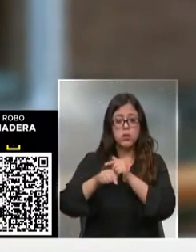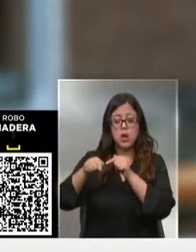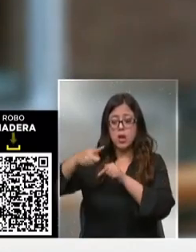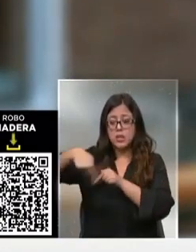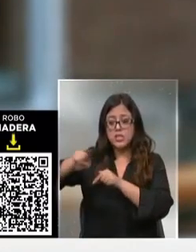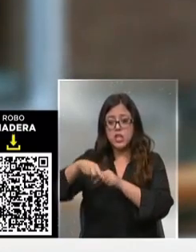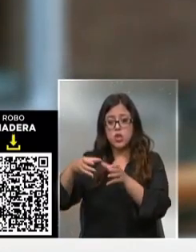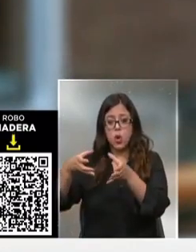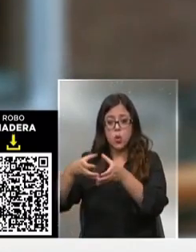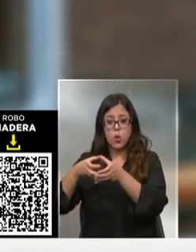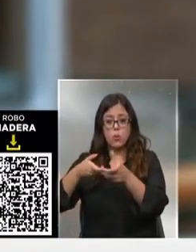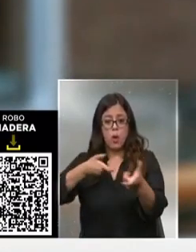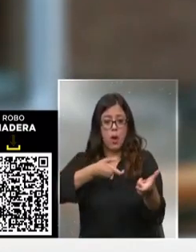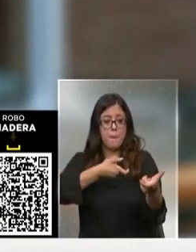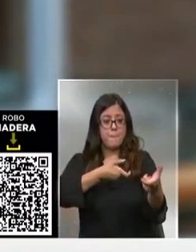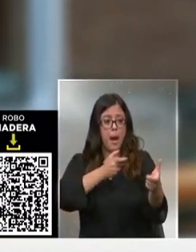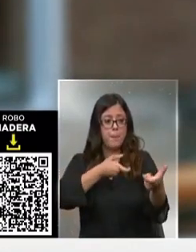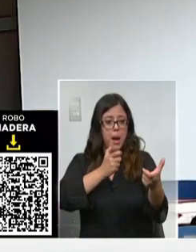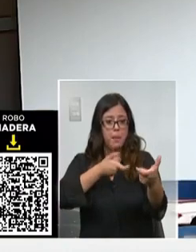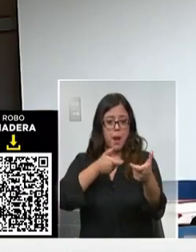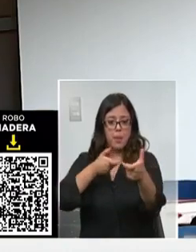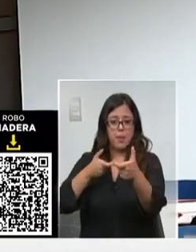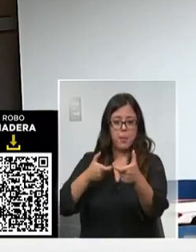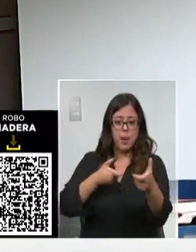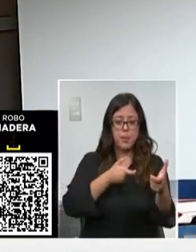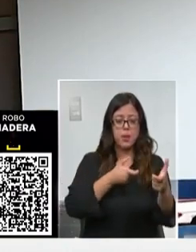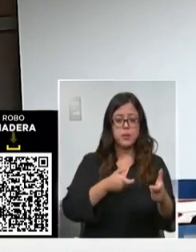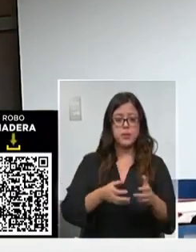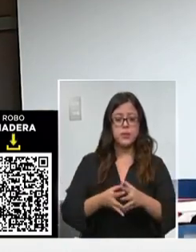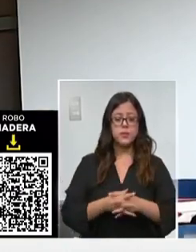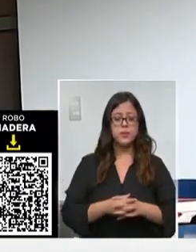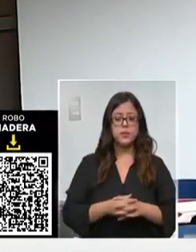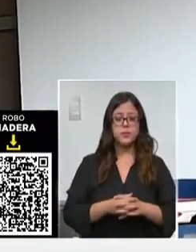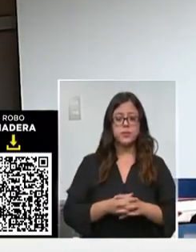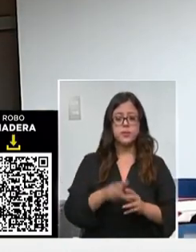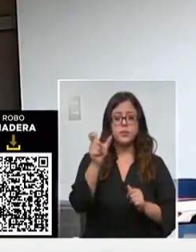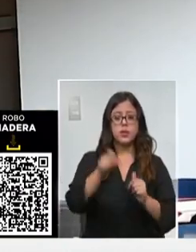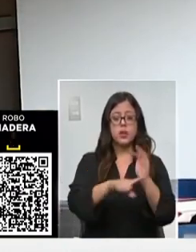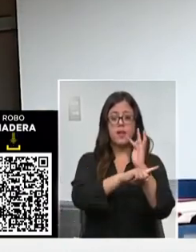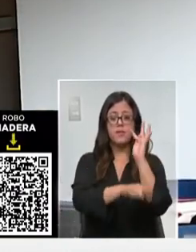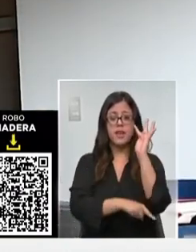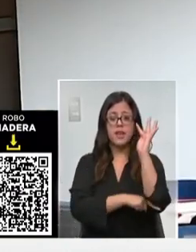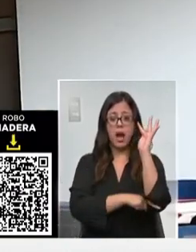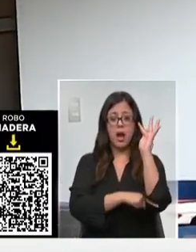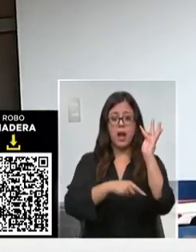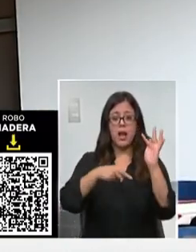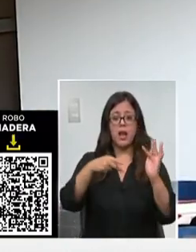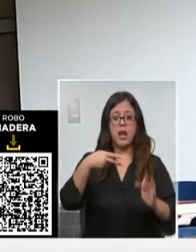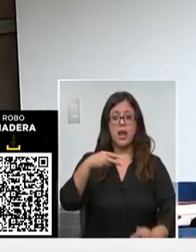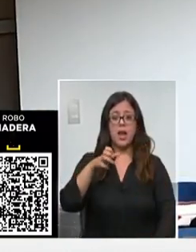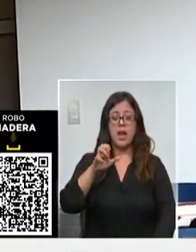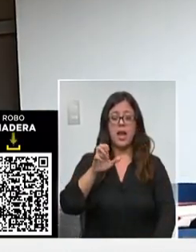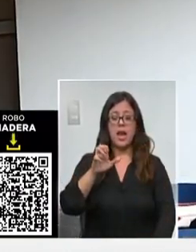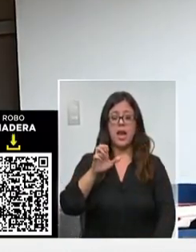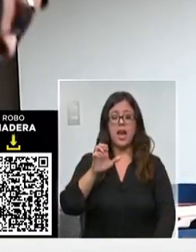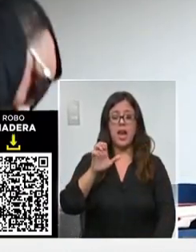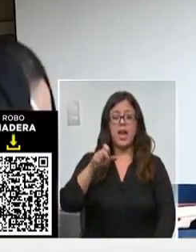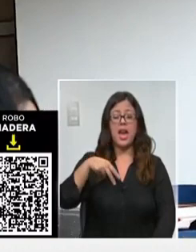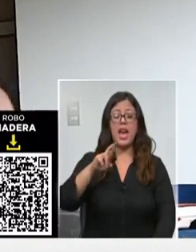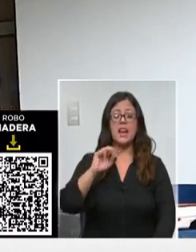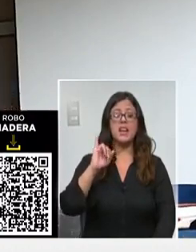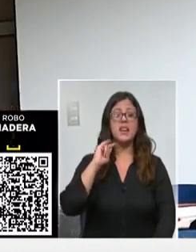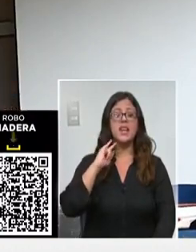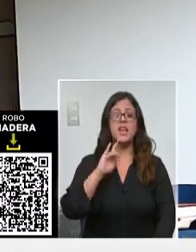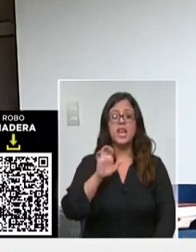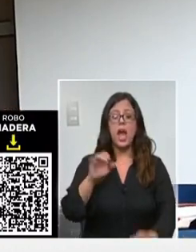con disparos en contra del personal policial. El fiscal Enrique Vázquez, quien lleva esta investigación,